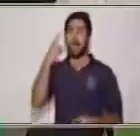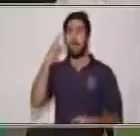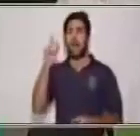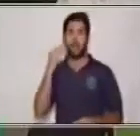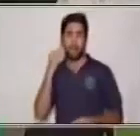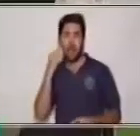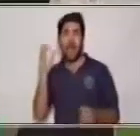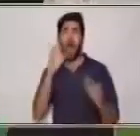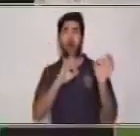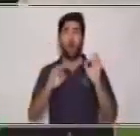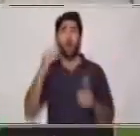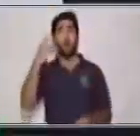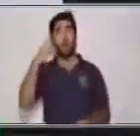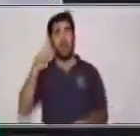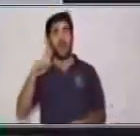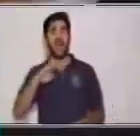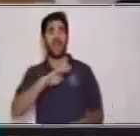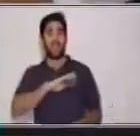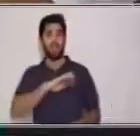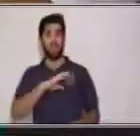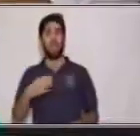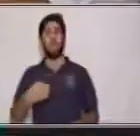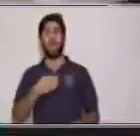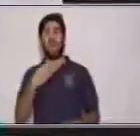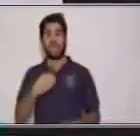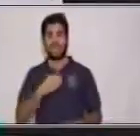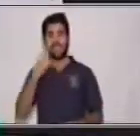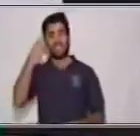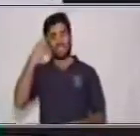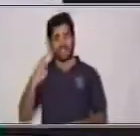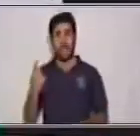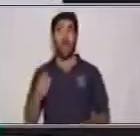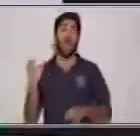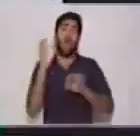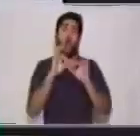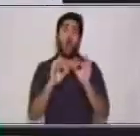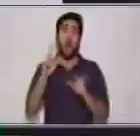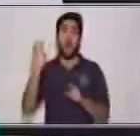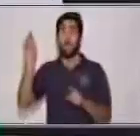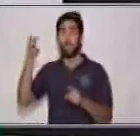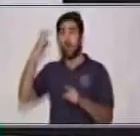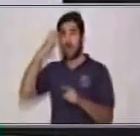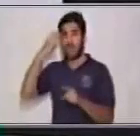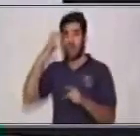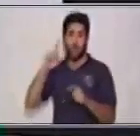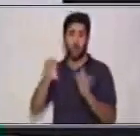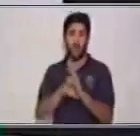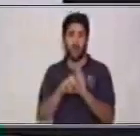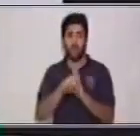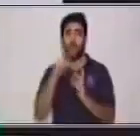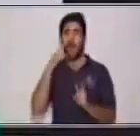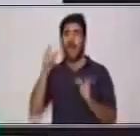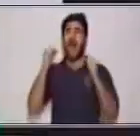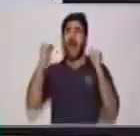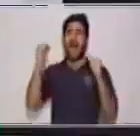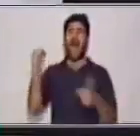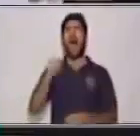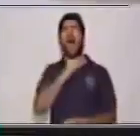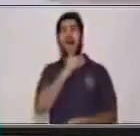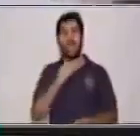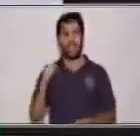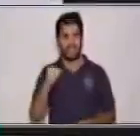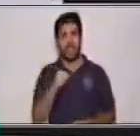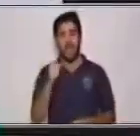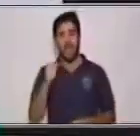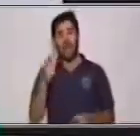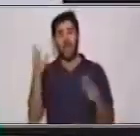Maestro. Y hay himnos políticos. Pueden ser pequeños, pero cuando hay campañas políticas, los políticos sacan un mensaje